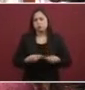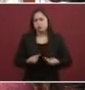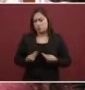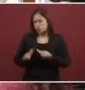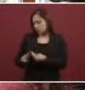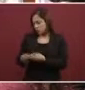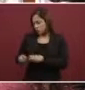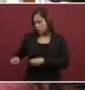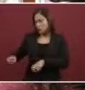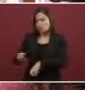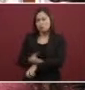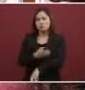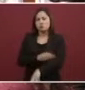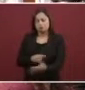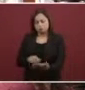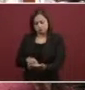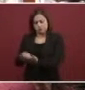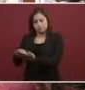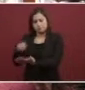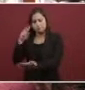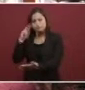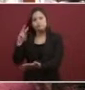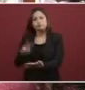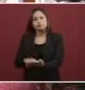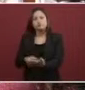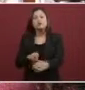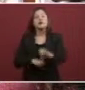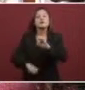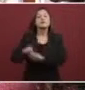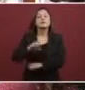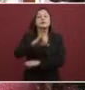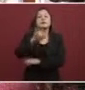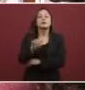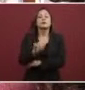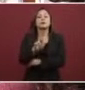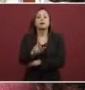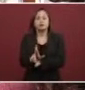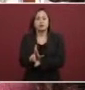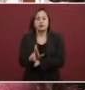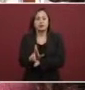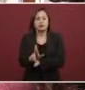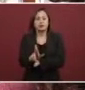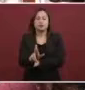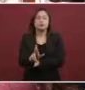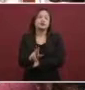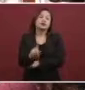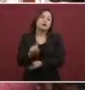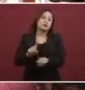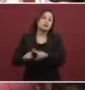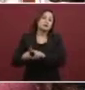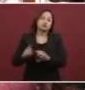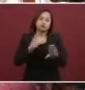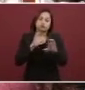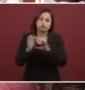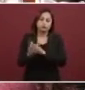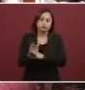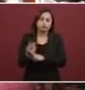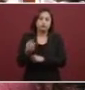vieran. Uno de ellos, en el caso de la empresa JR Servicios de Información y Comunicación, el acta